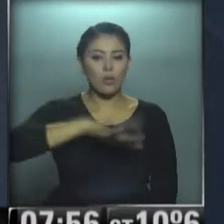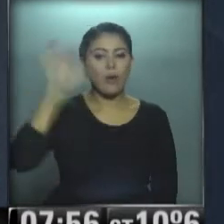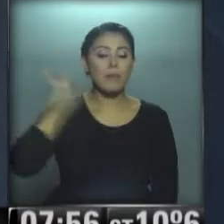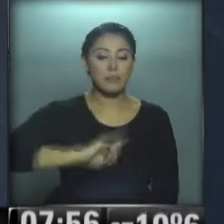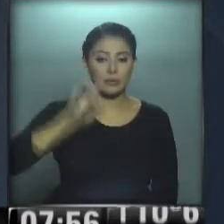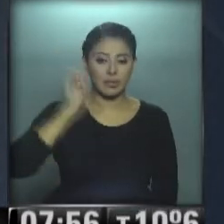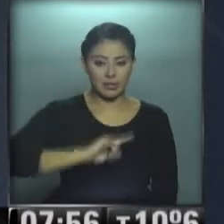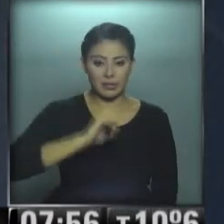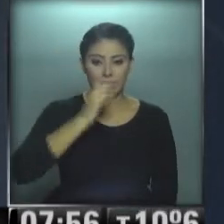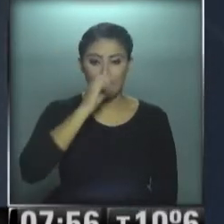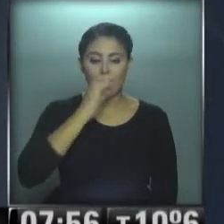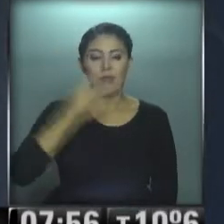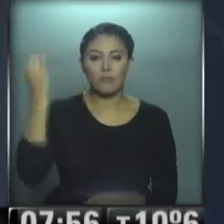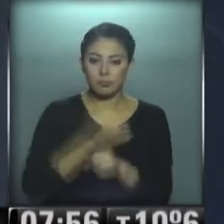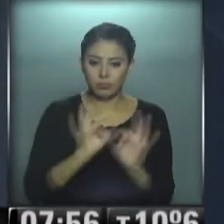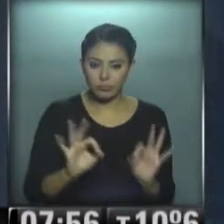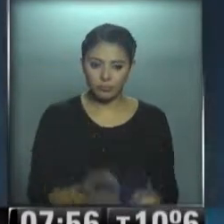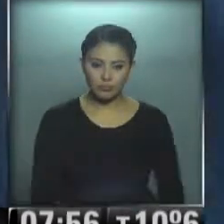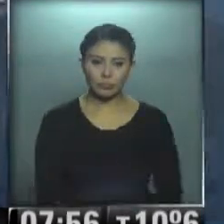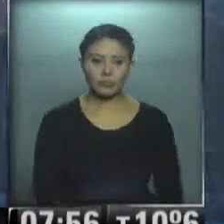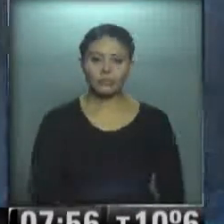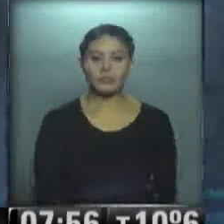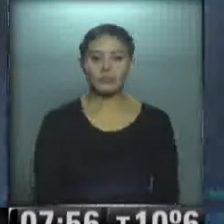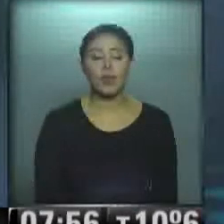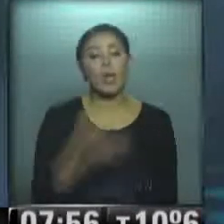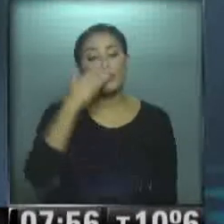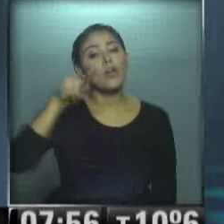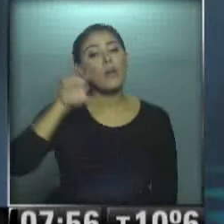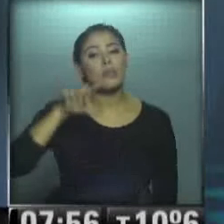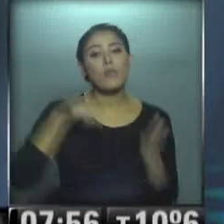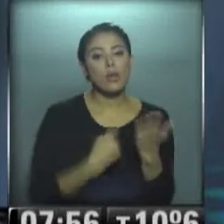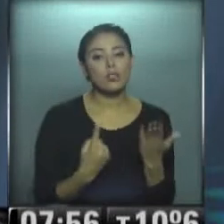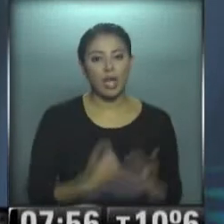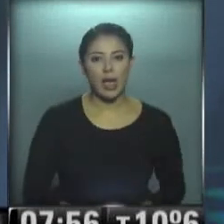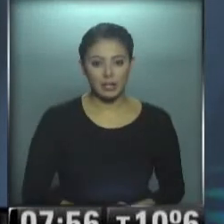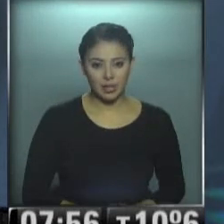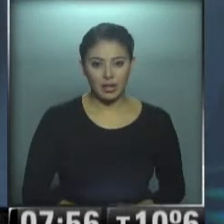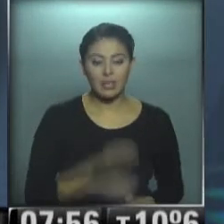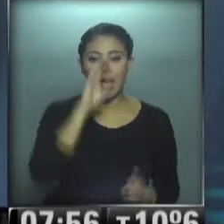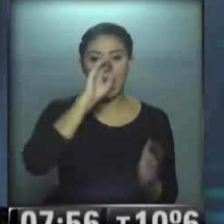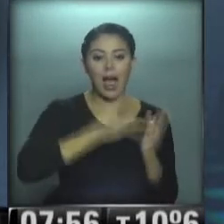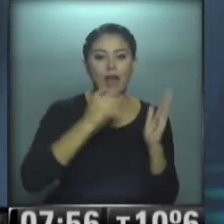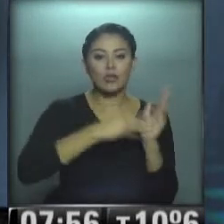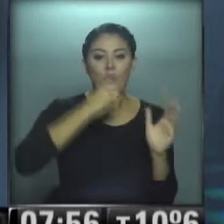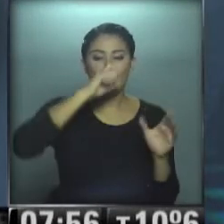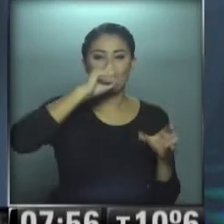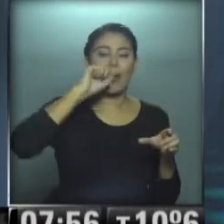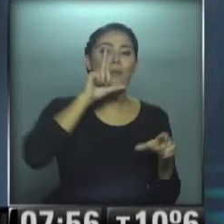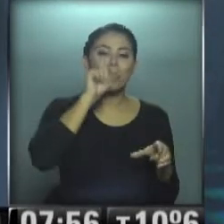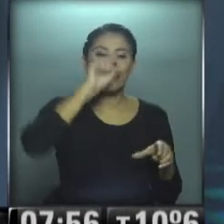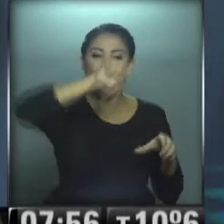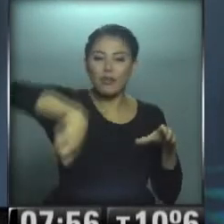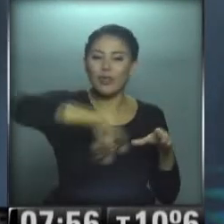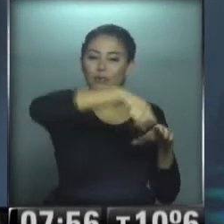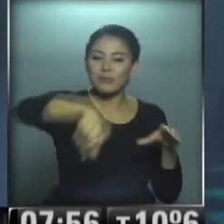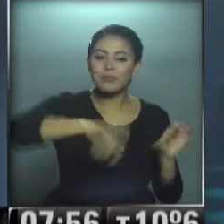Marina Bargaleta. Vamos a ubicarnos ahora en Buenos Aires. El arroz con pollo cocinado en La Plata